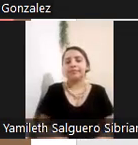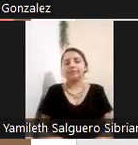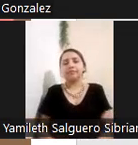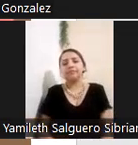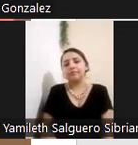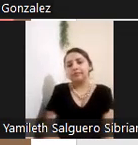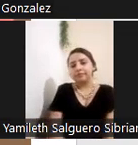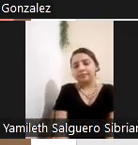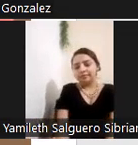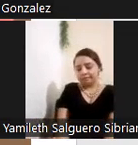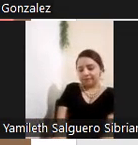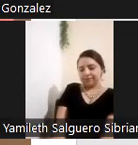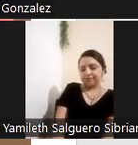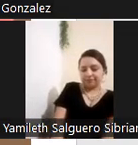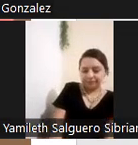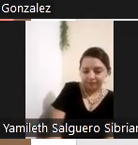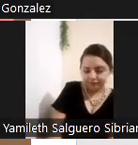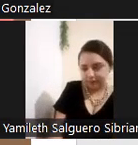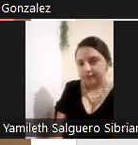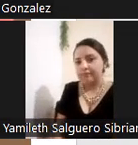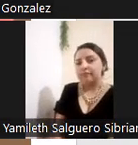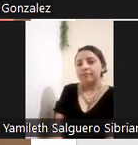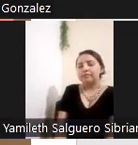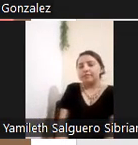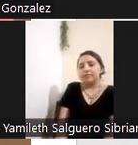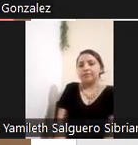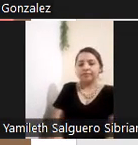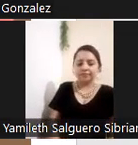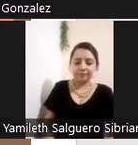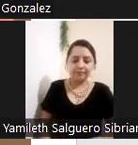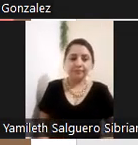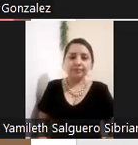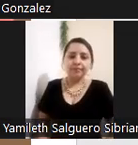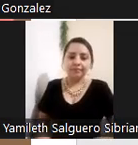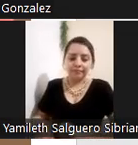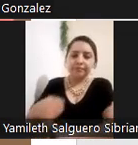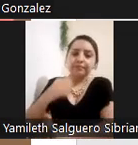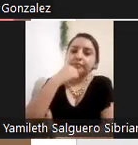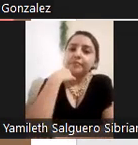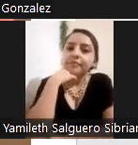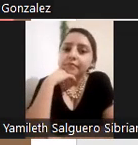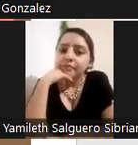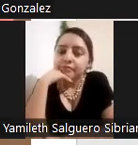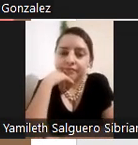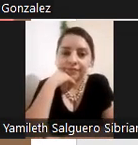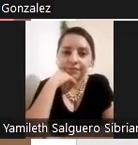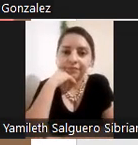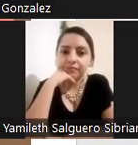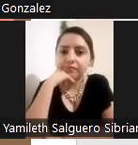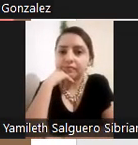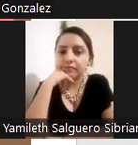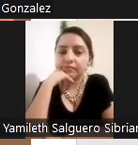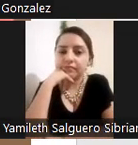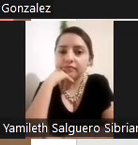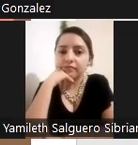es el que va a aparecer primero y si paga Ya ni se diga verdad Entonces hay varias formas de cultivar la autoridad de un sitio web las más